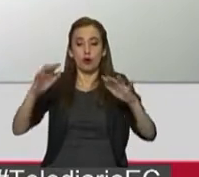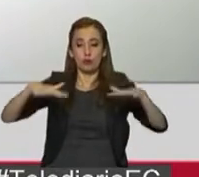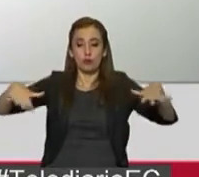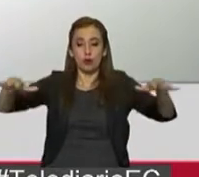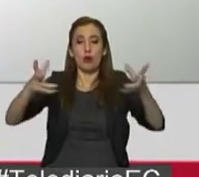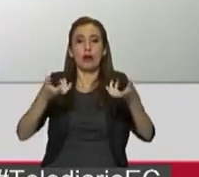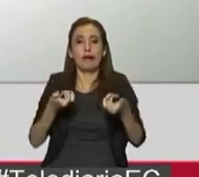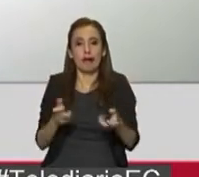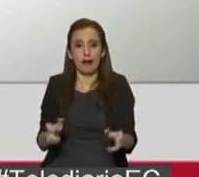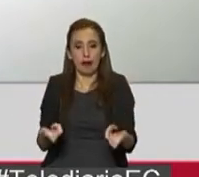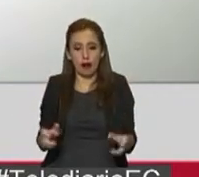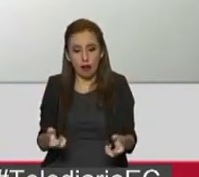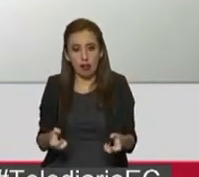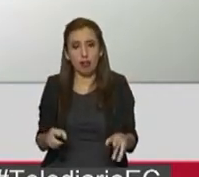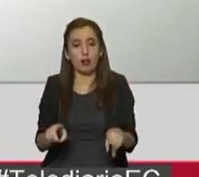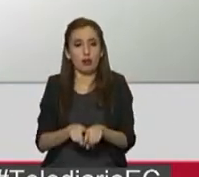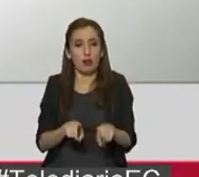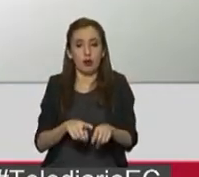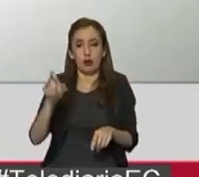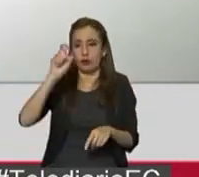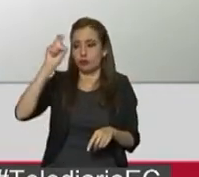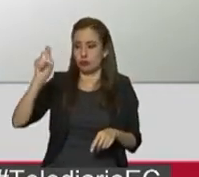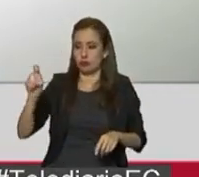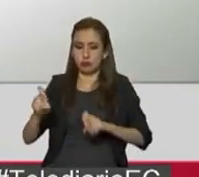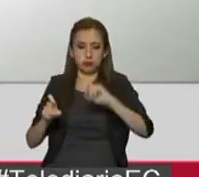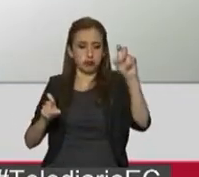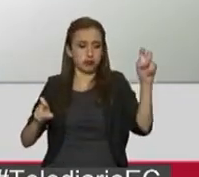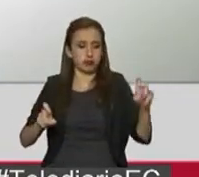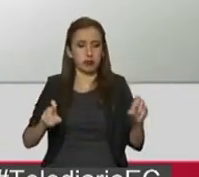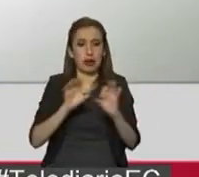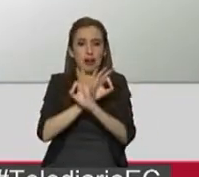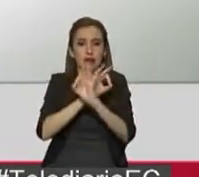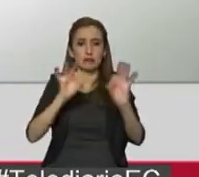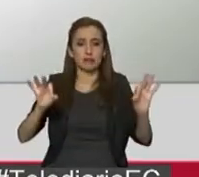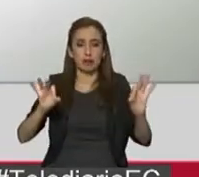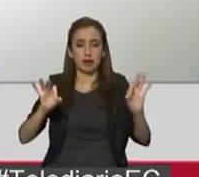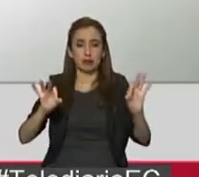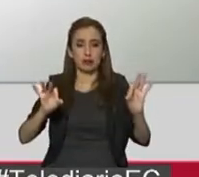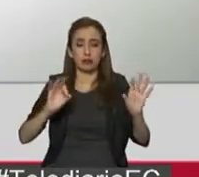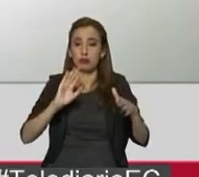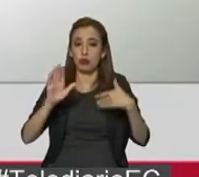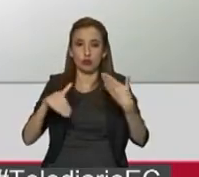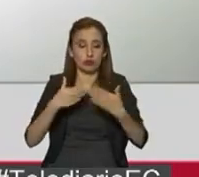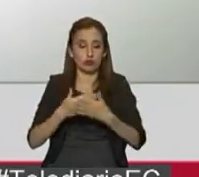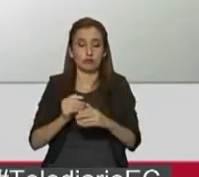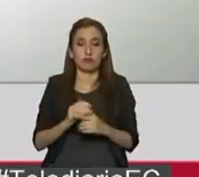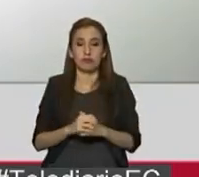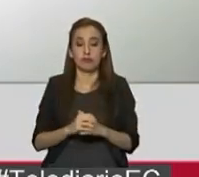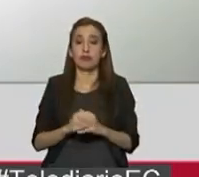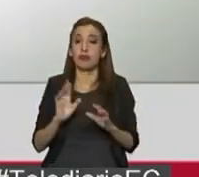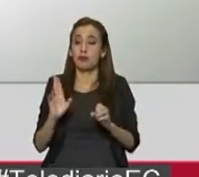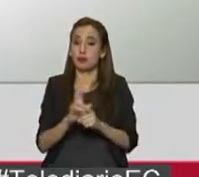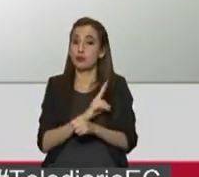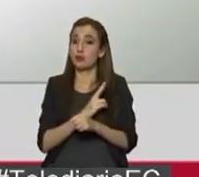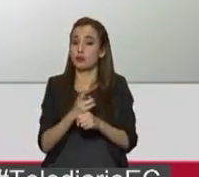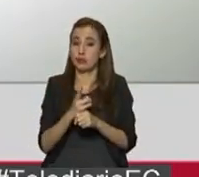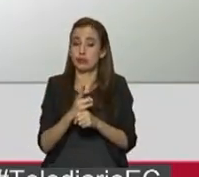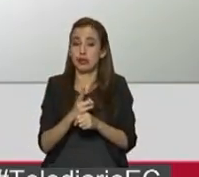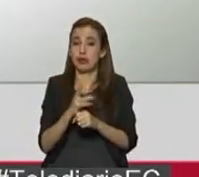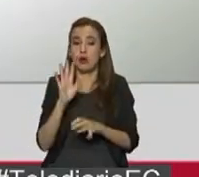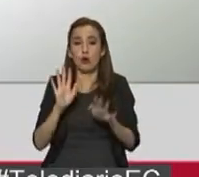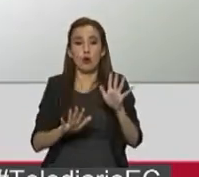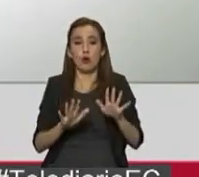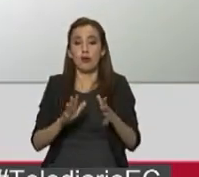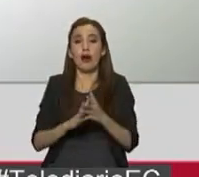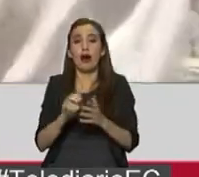acondicionado y del radio. Todo esto debe ser desinfectado y tenemos que utilizar básicamente una solución de